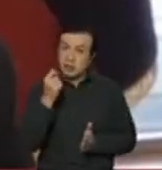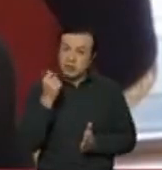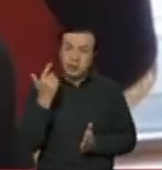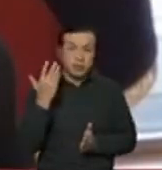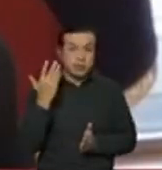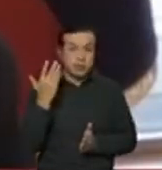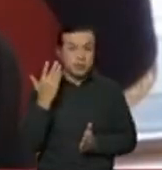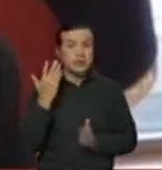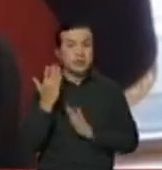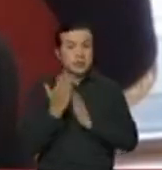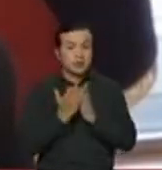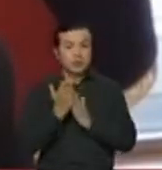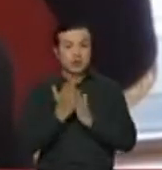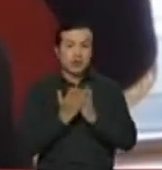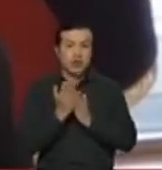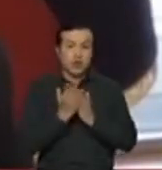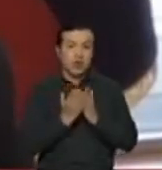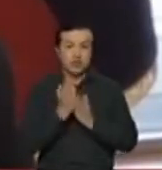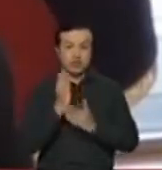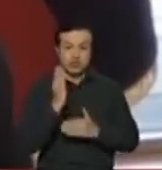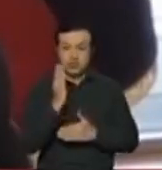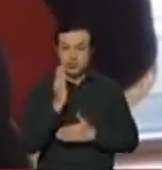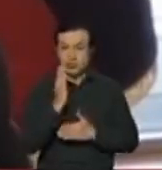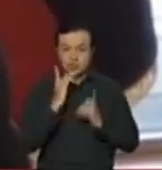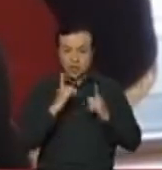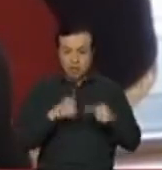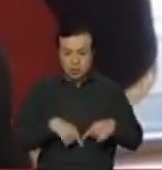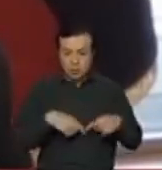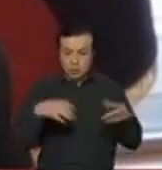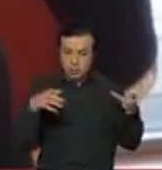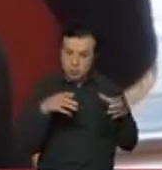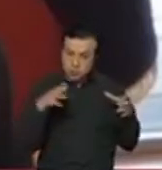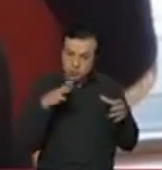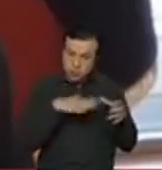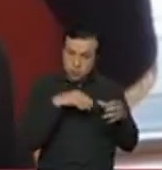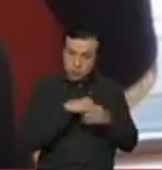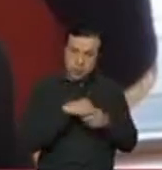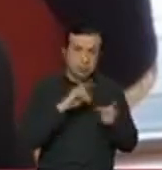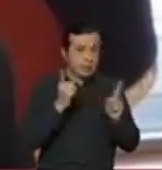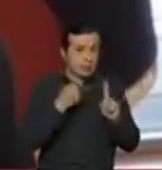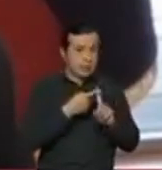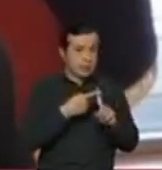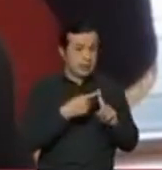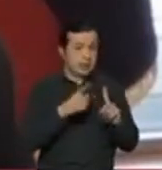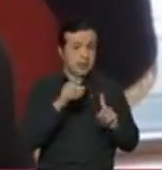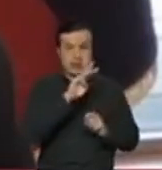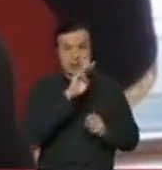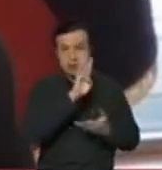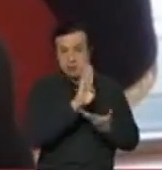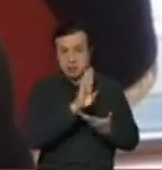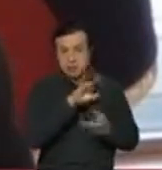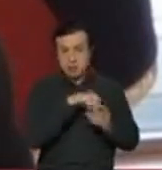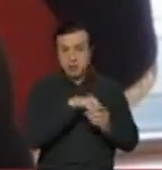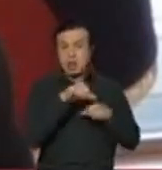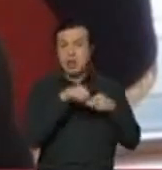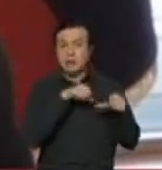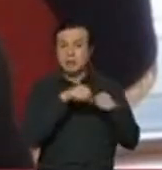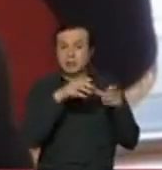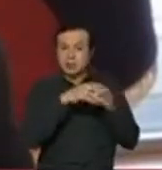para servicios de salud del propio IES, que es nuestro dueño. En principio, el IES, nosotros lo que somos, es un